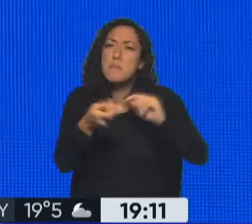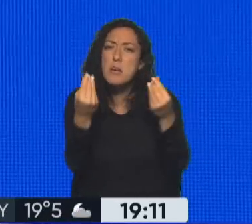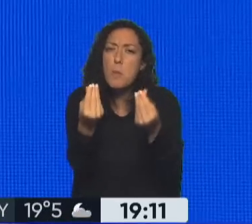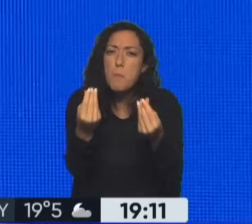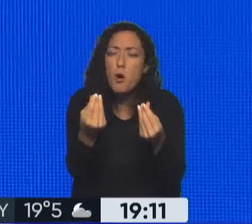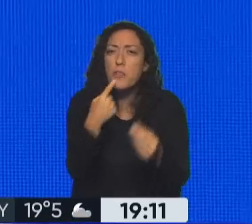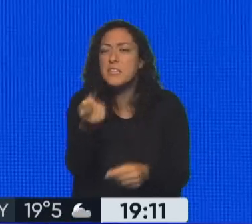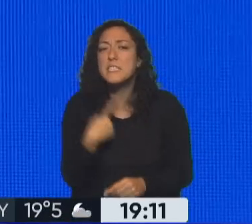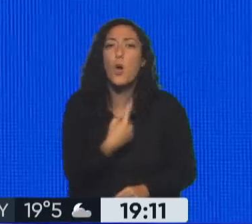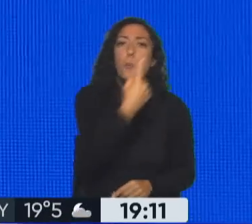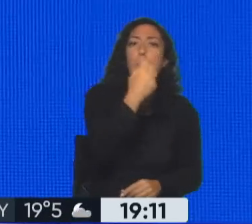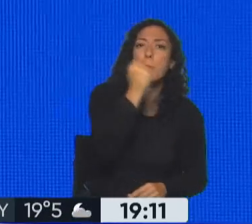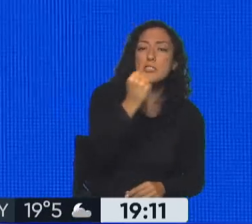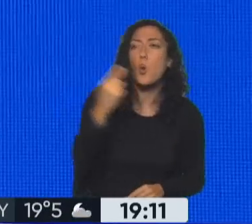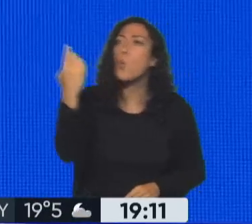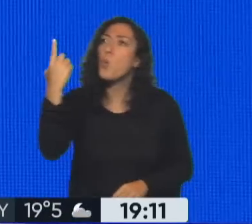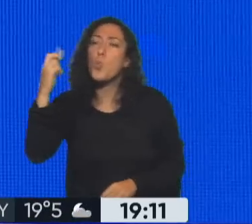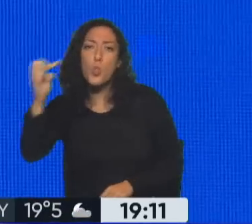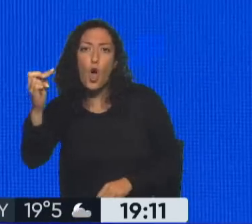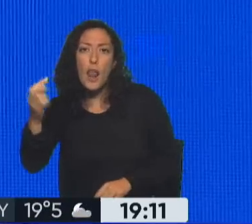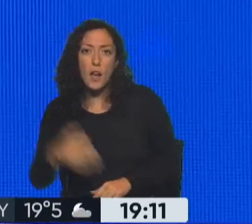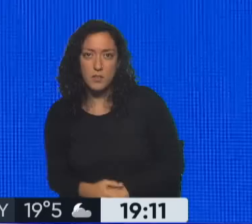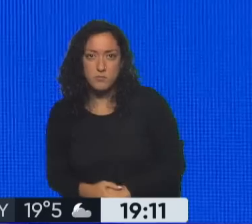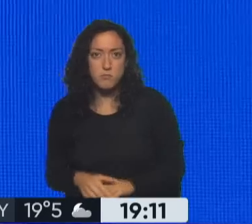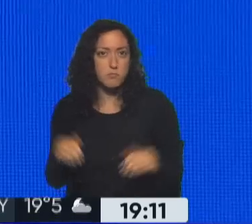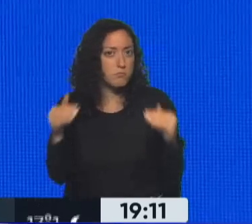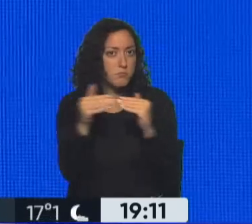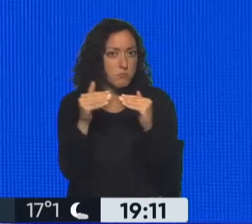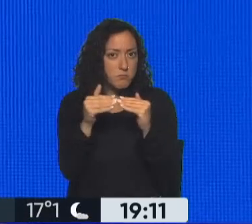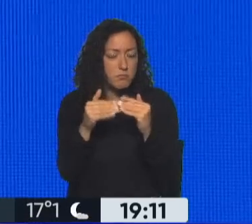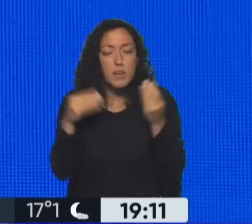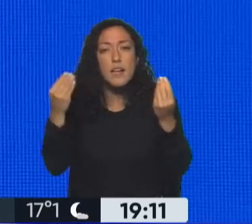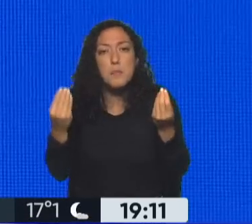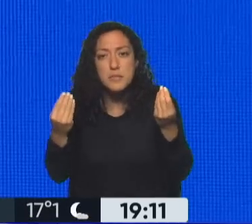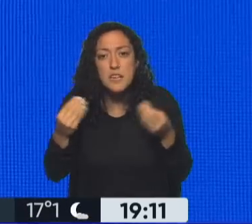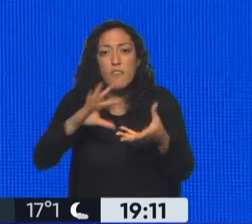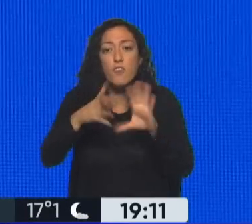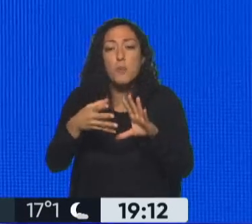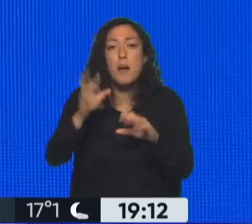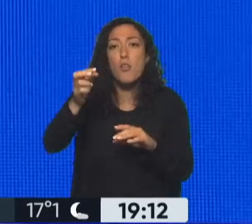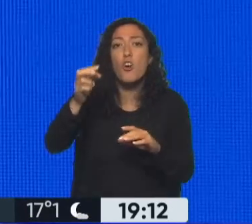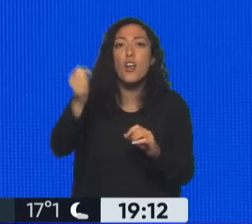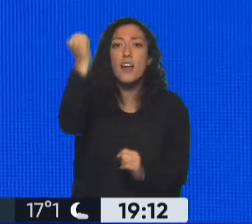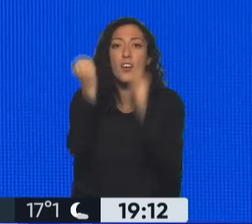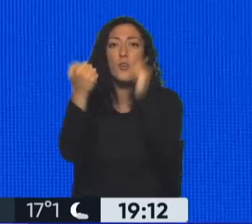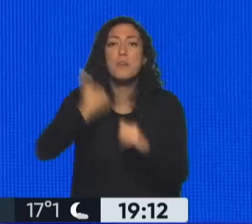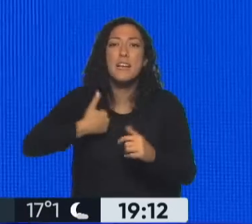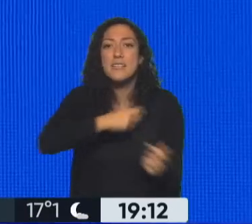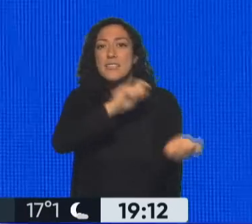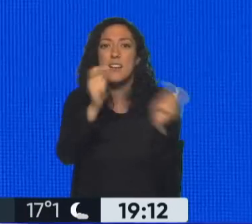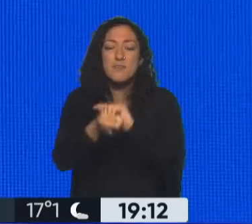un peso era igual a un dólar, fue la dolarización de la economía.